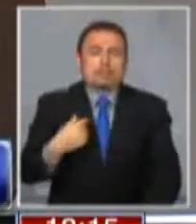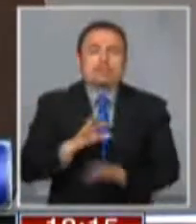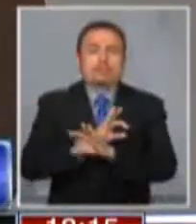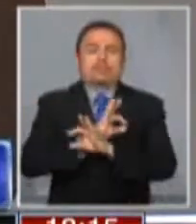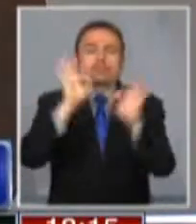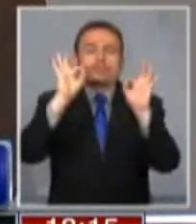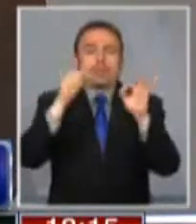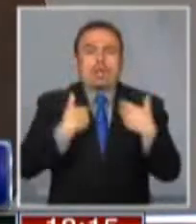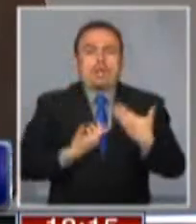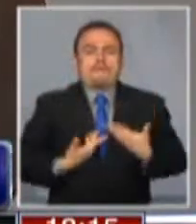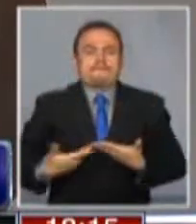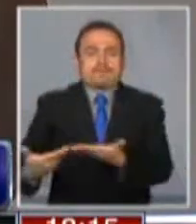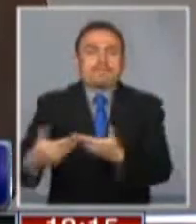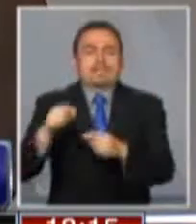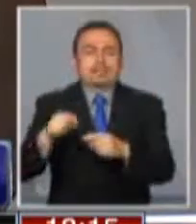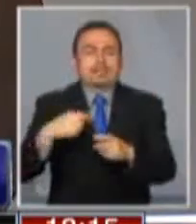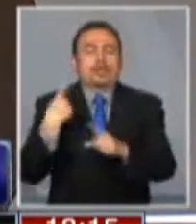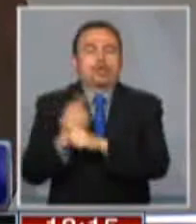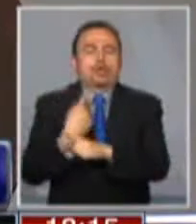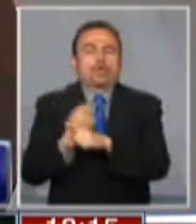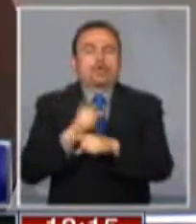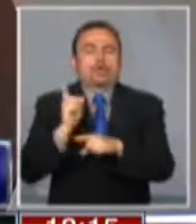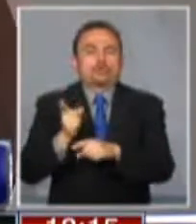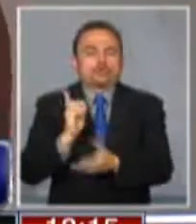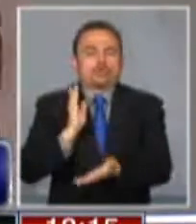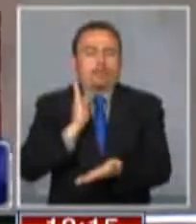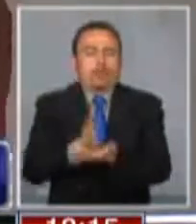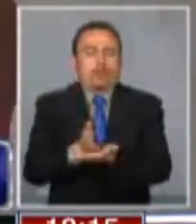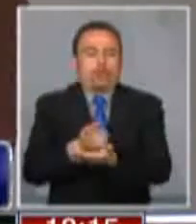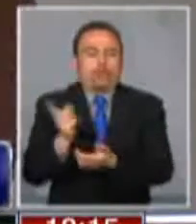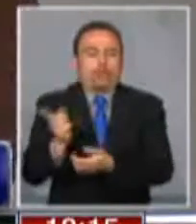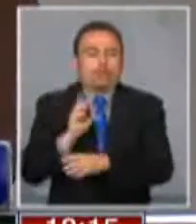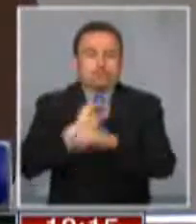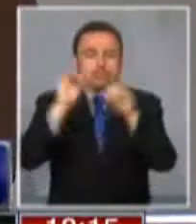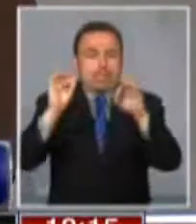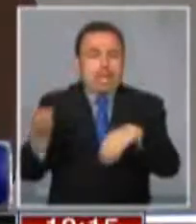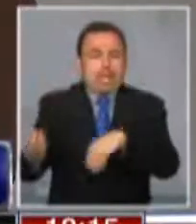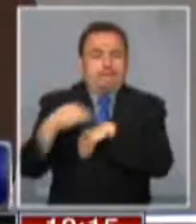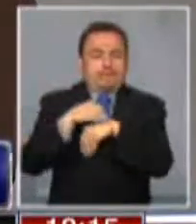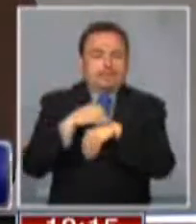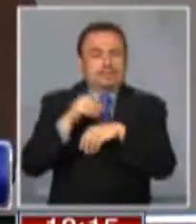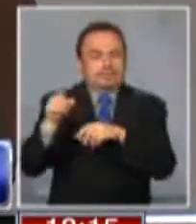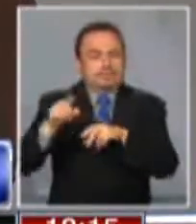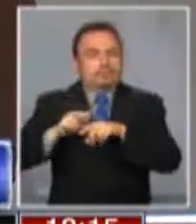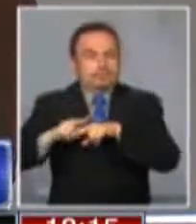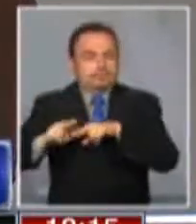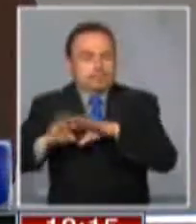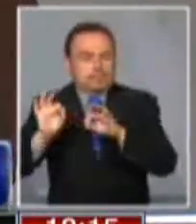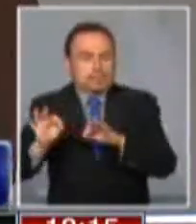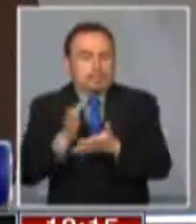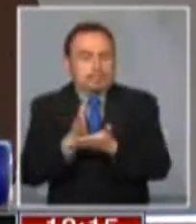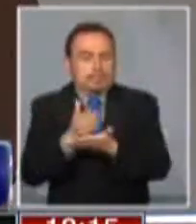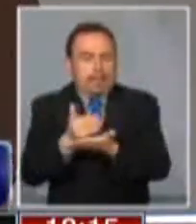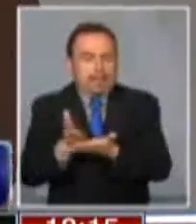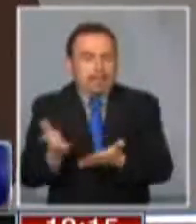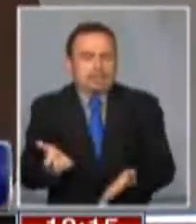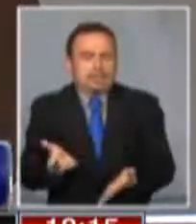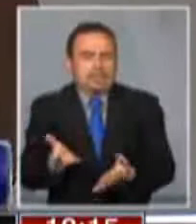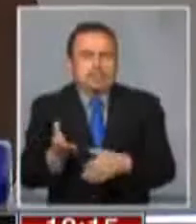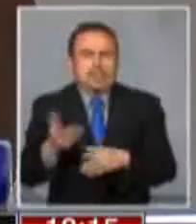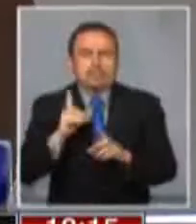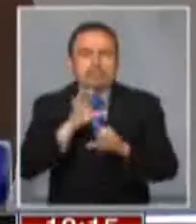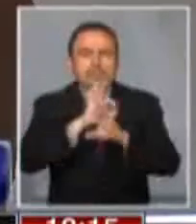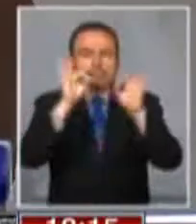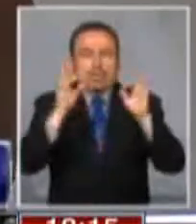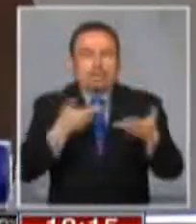nos invitó a conversar sobre esta ordenanza. Nunca se nos avisó que se estaba planeando esto. Nunca se nos